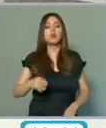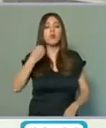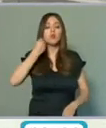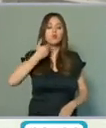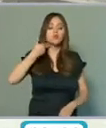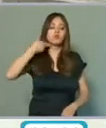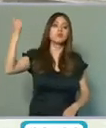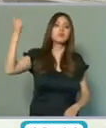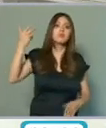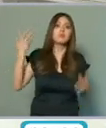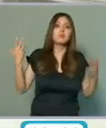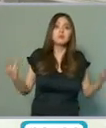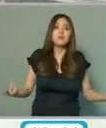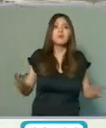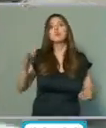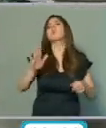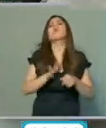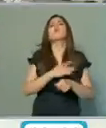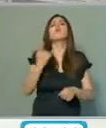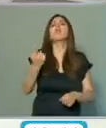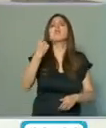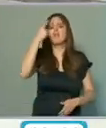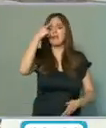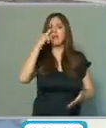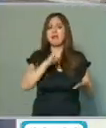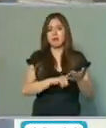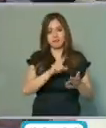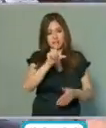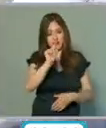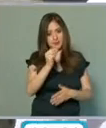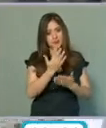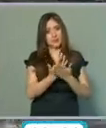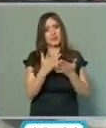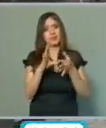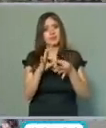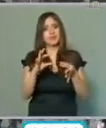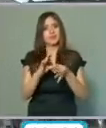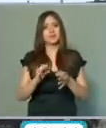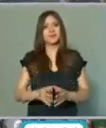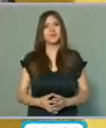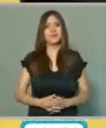se suicidó. ¿Y sabe por qué? Ahorita se lo cuento, tío Alberto.